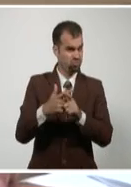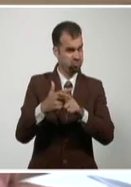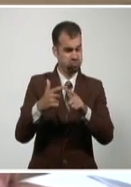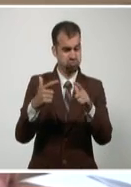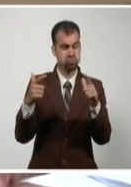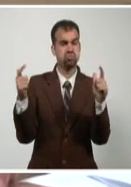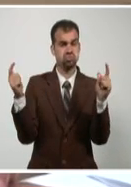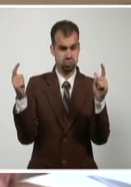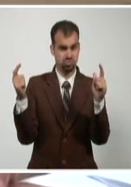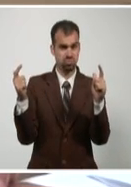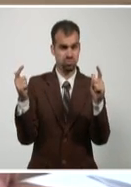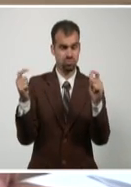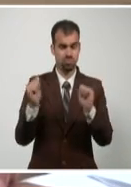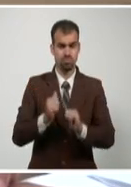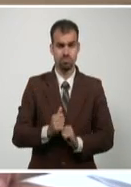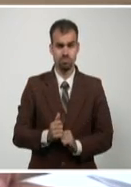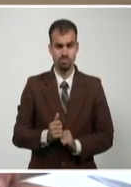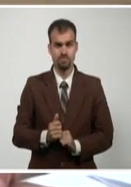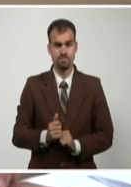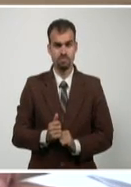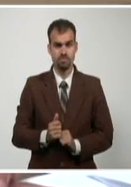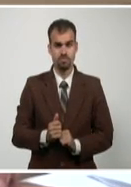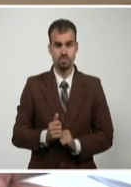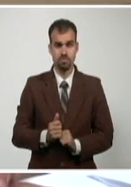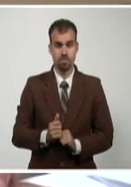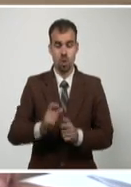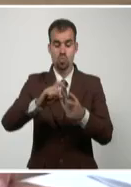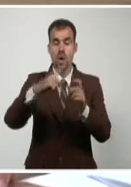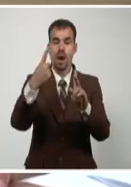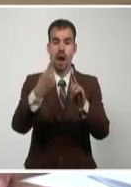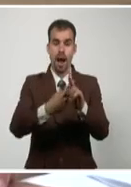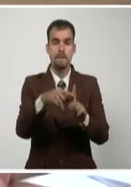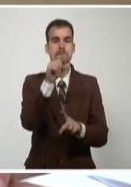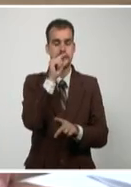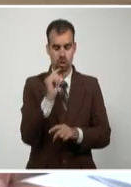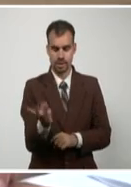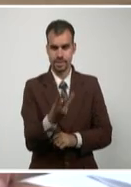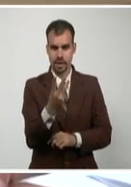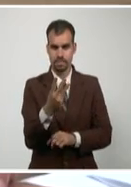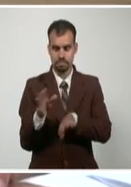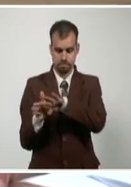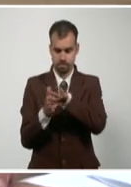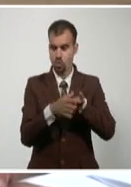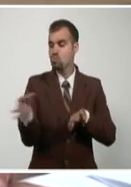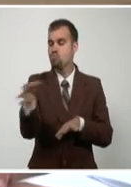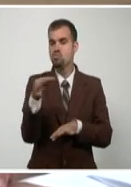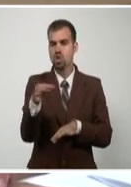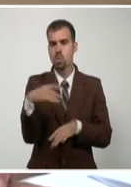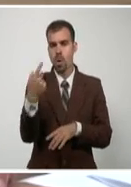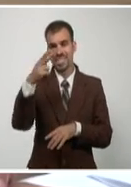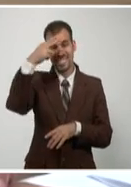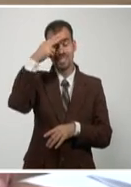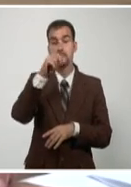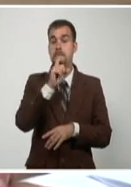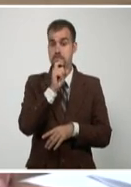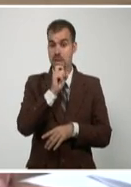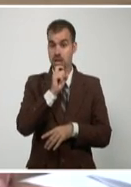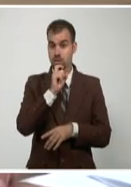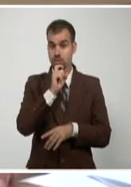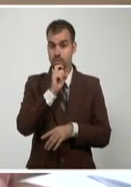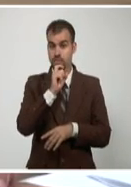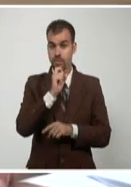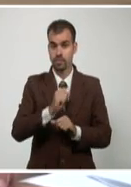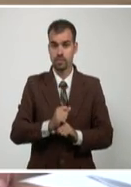país, Guanajay y Bauta, y pasar a la fase 2 a los municipios San Antonio de los Baños, que